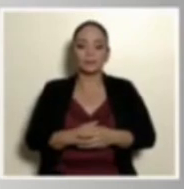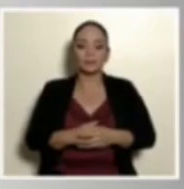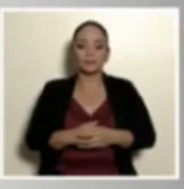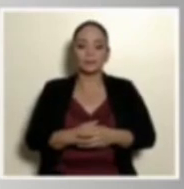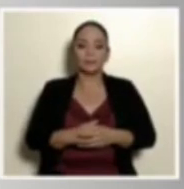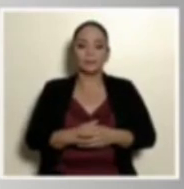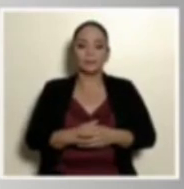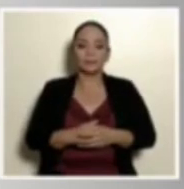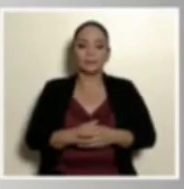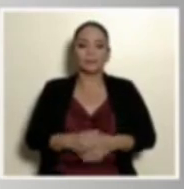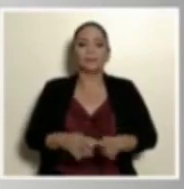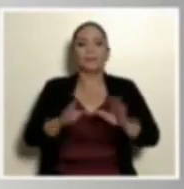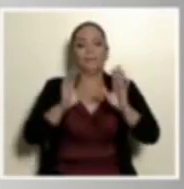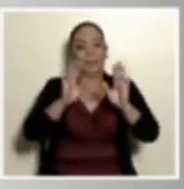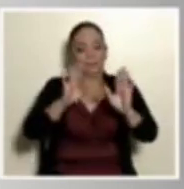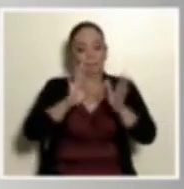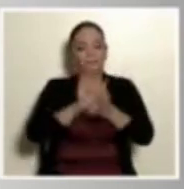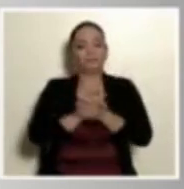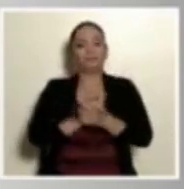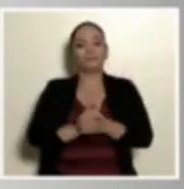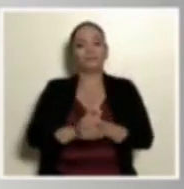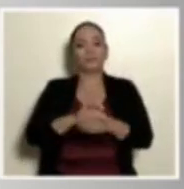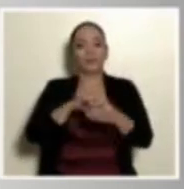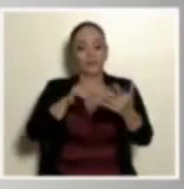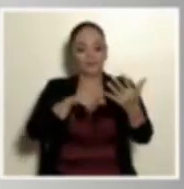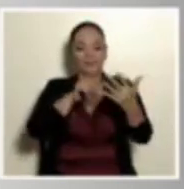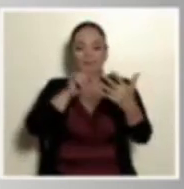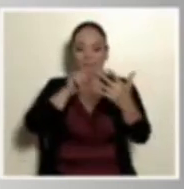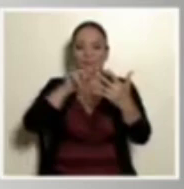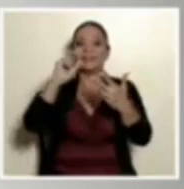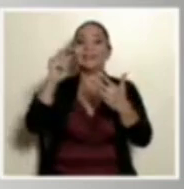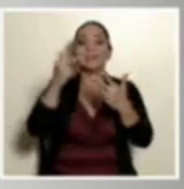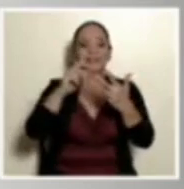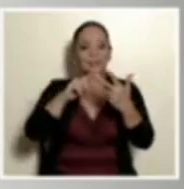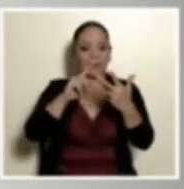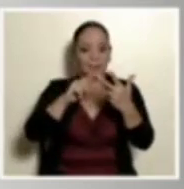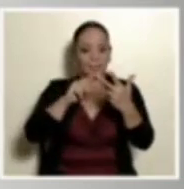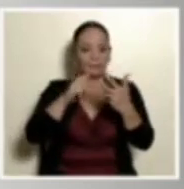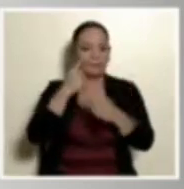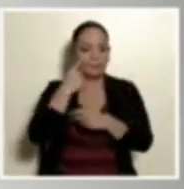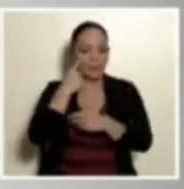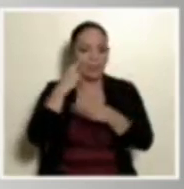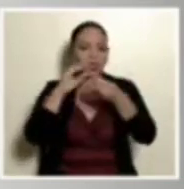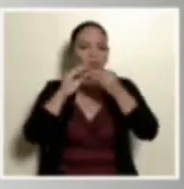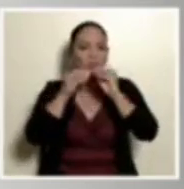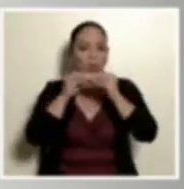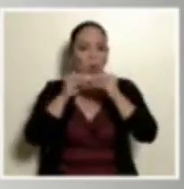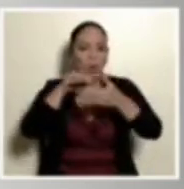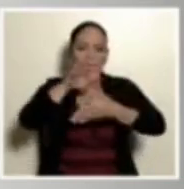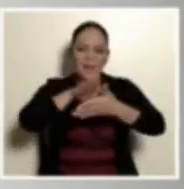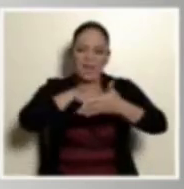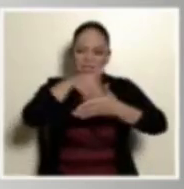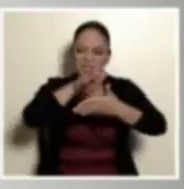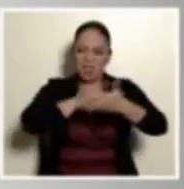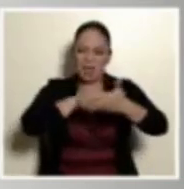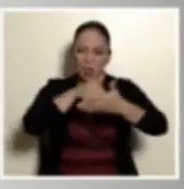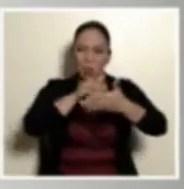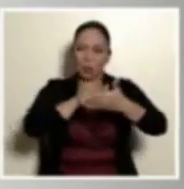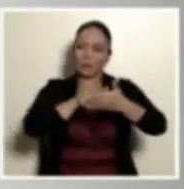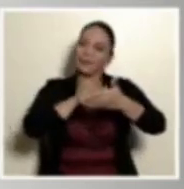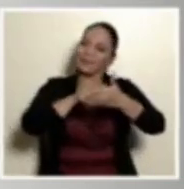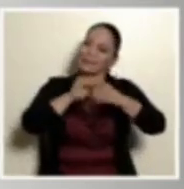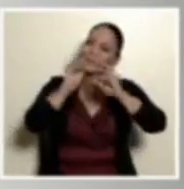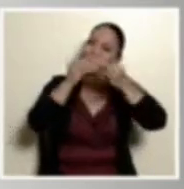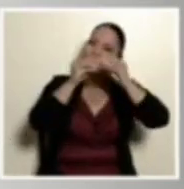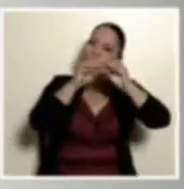Este concepto, que lo llamamos cifras maquilladas, palabras que son groseras, ¿verdad? Por lo menos a mí el término cifras maquilladas